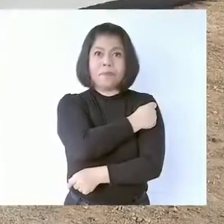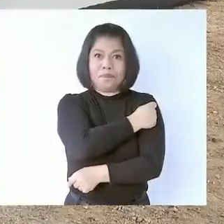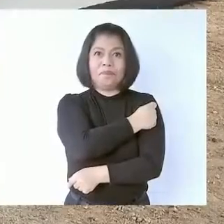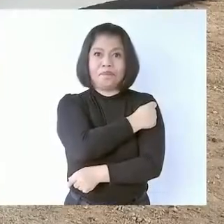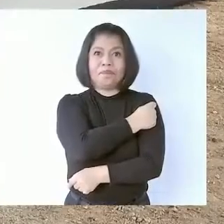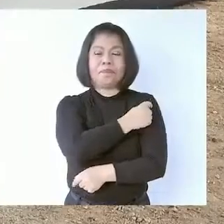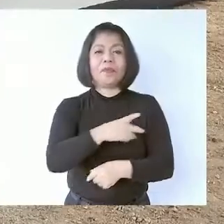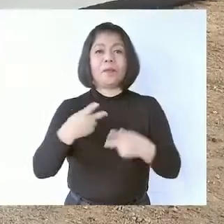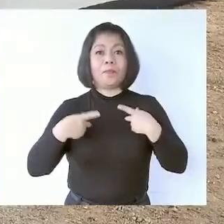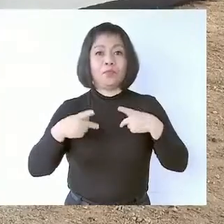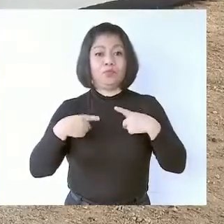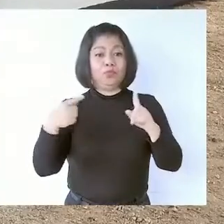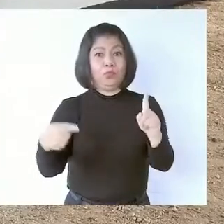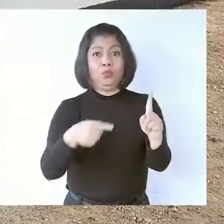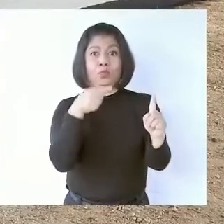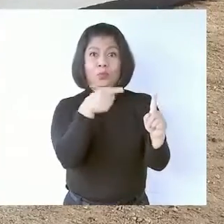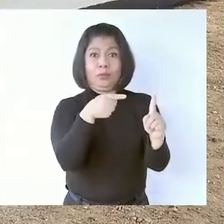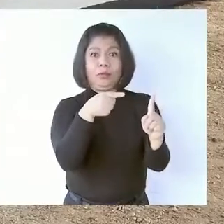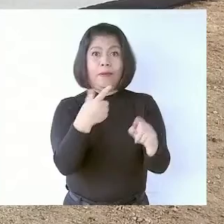dosis.